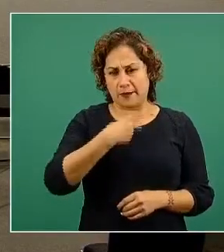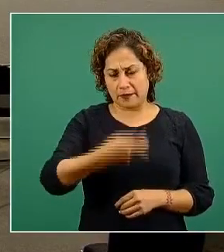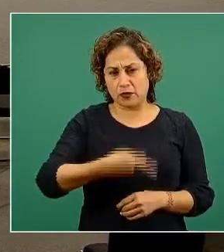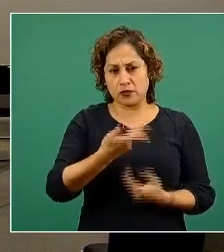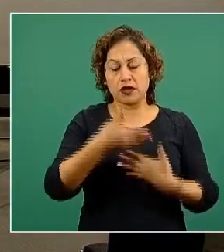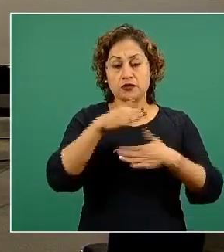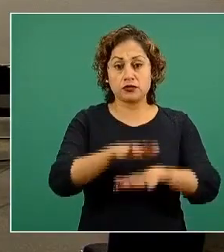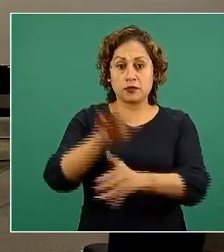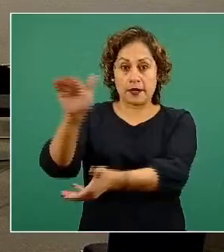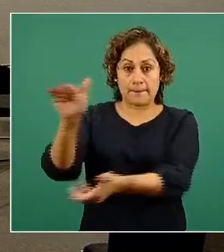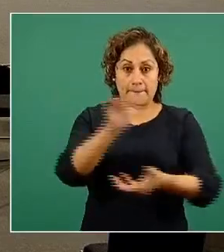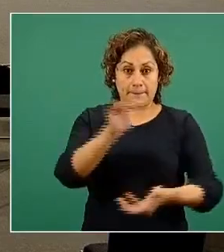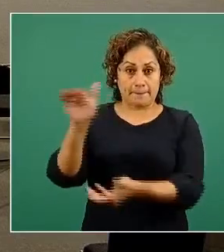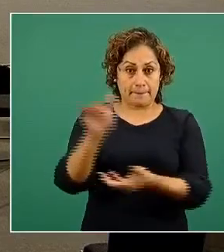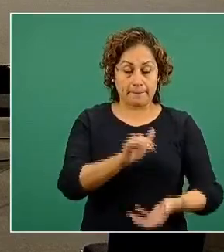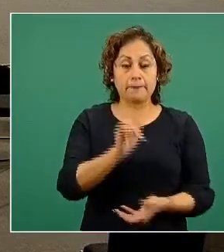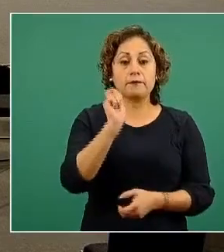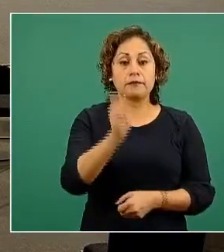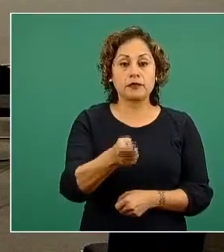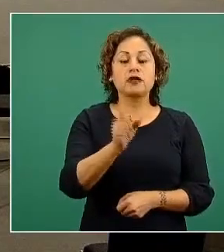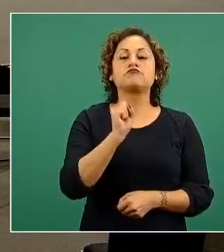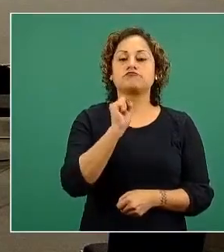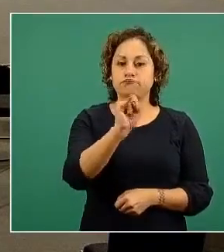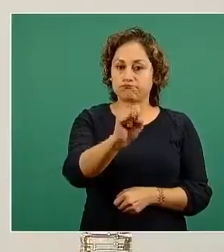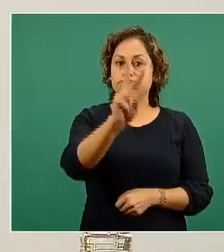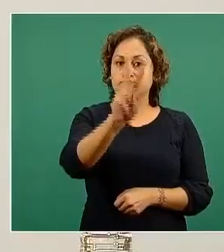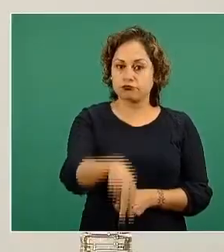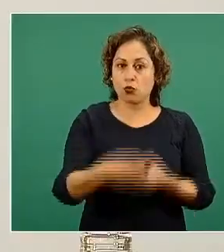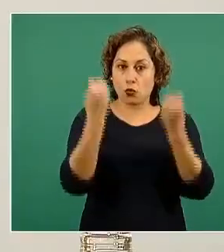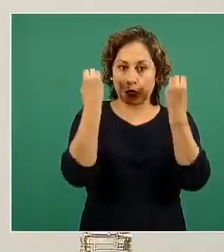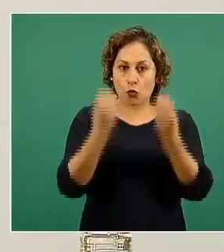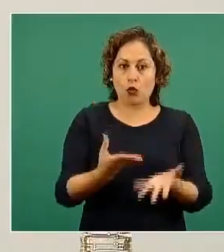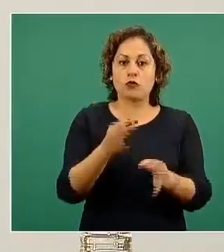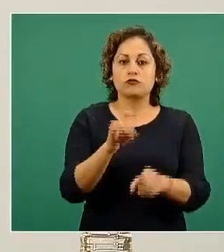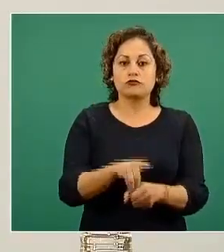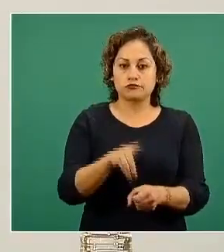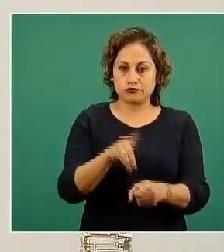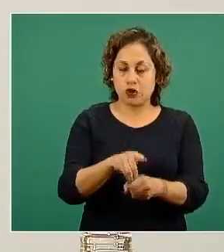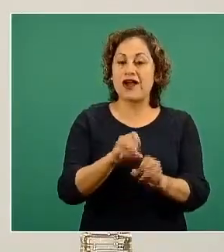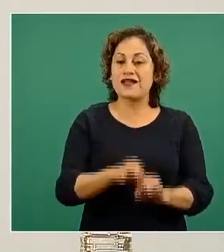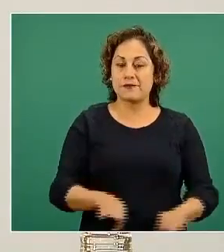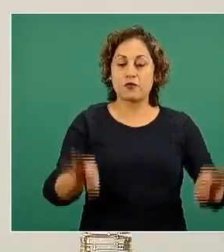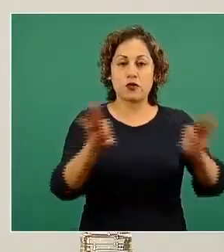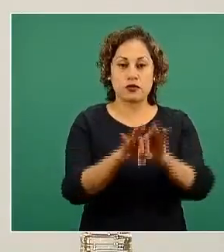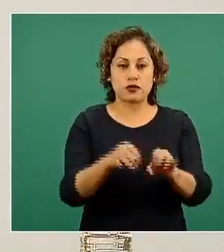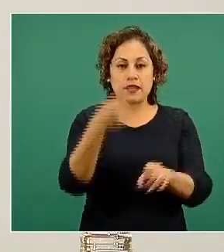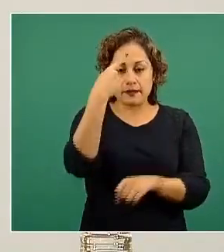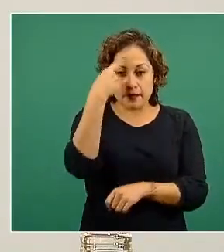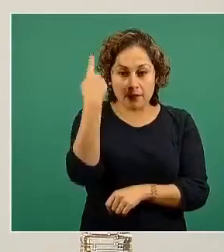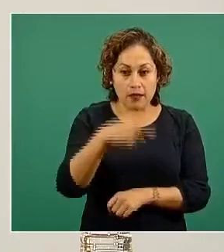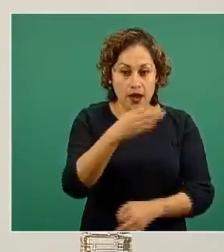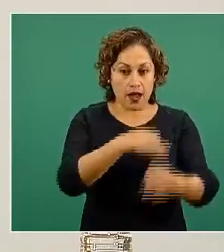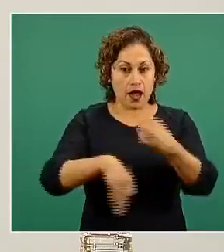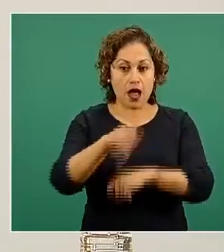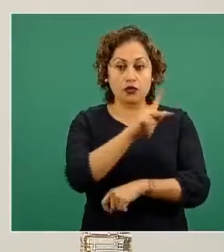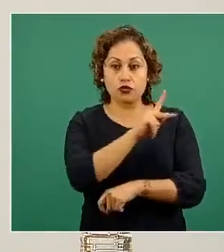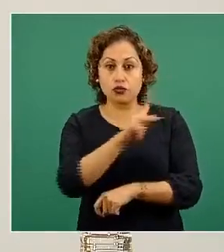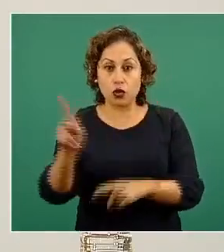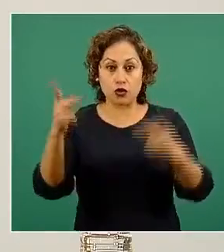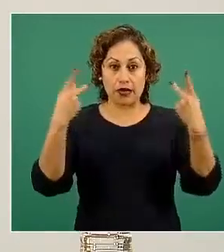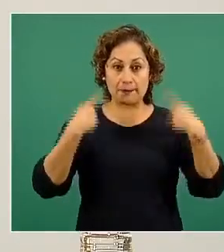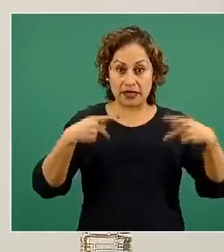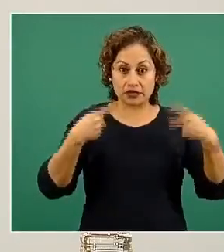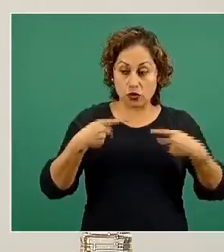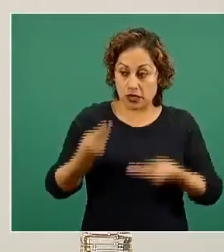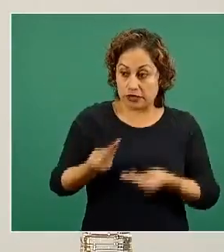anunciaron, efectivamente hubo una donación importante, y no significa que a todos los pacientes se les recete o se les mande.